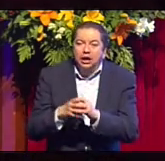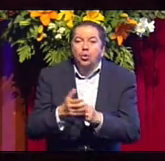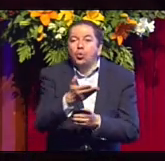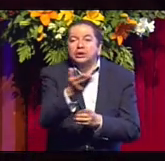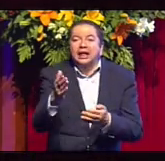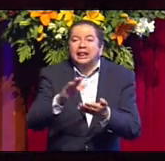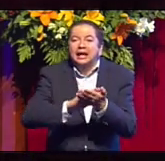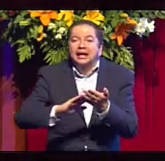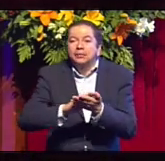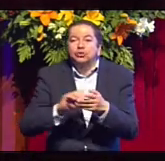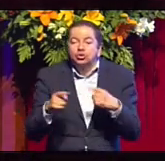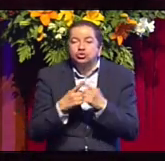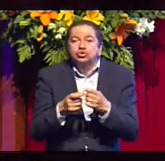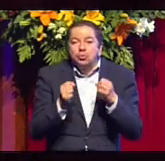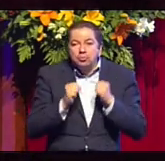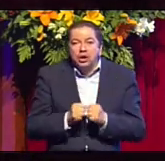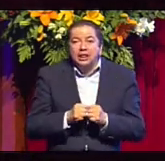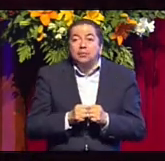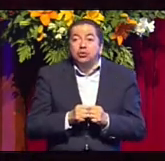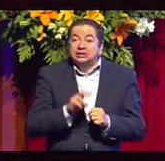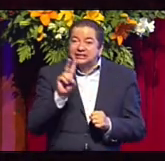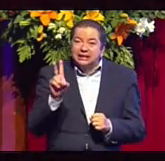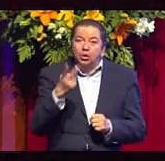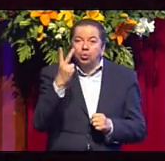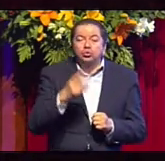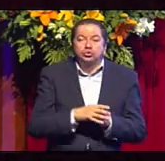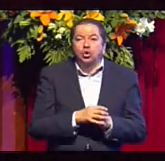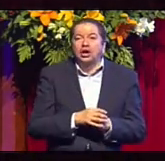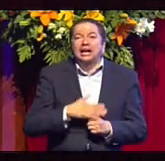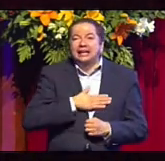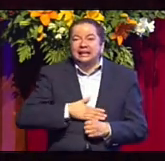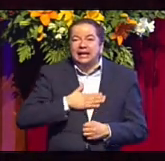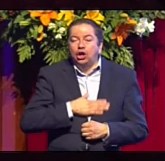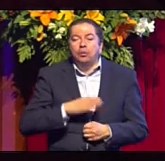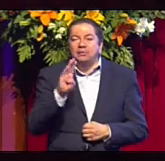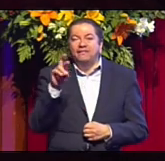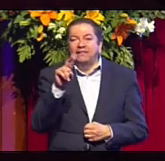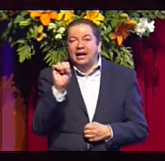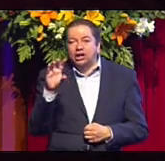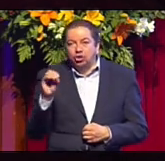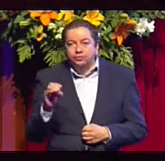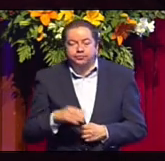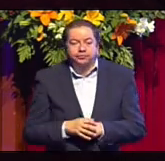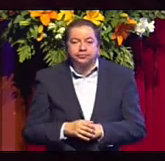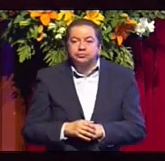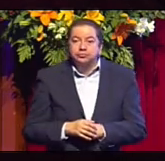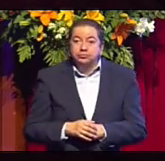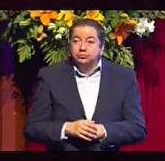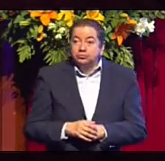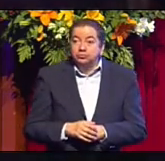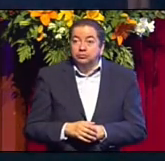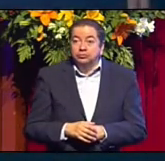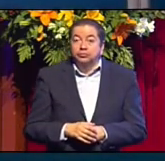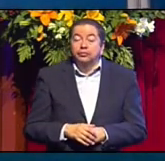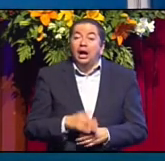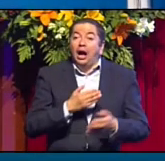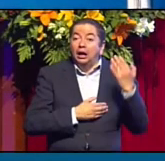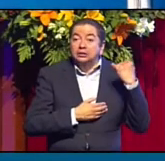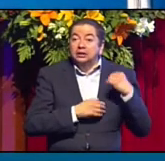nos brindaron, pudimos hacer un segundo Quiero Mi Barrio. En 10 años, querido Seremi, ningún Quiero Mi Barrio para Vicuña,